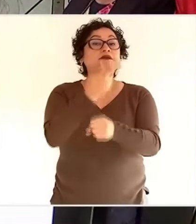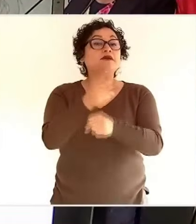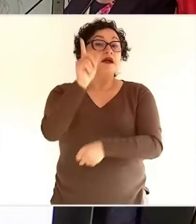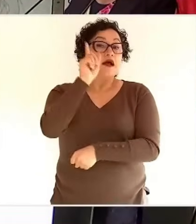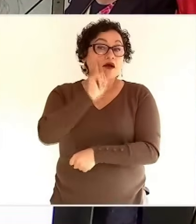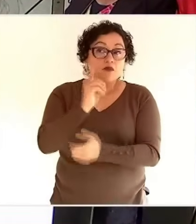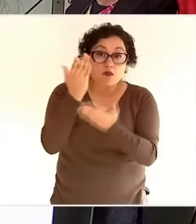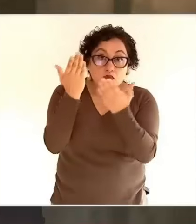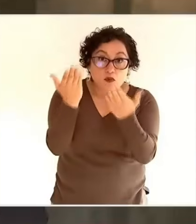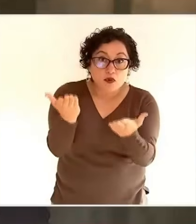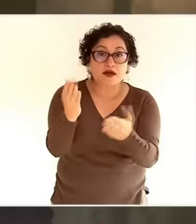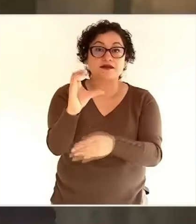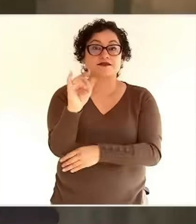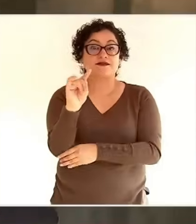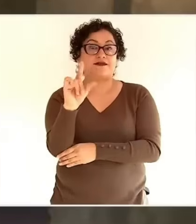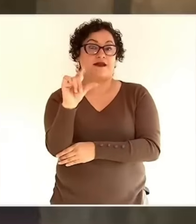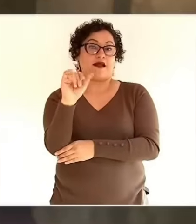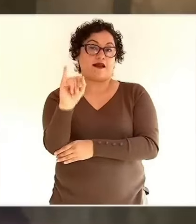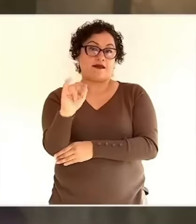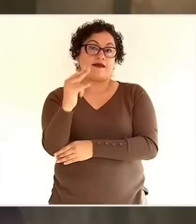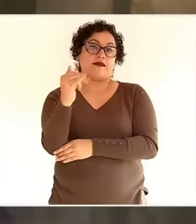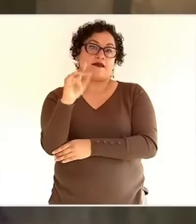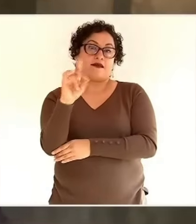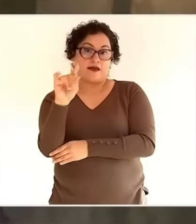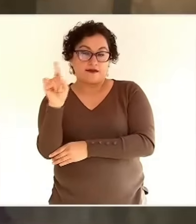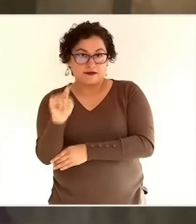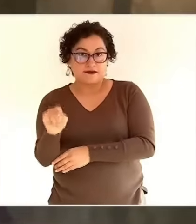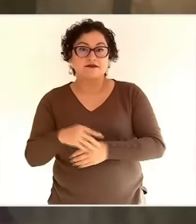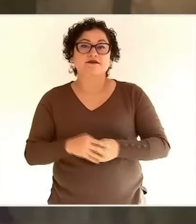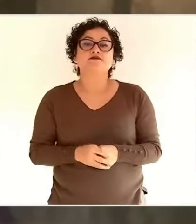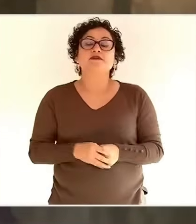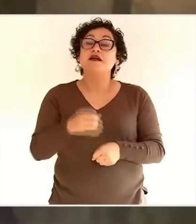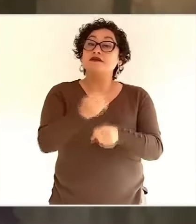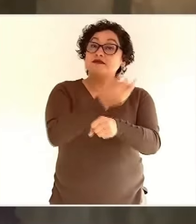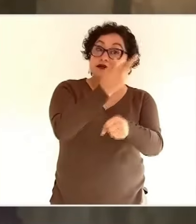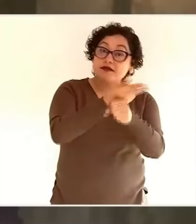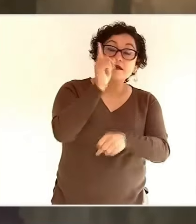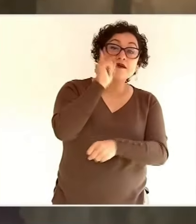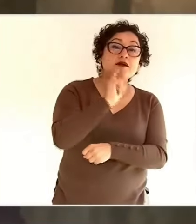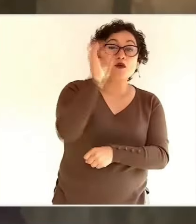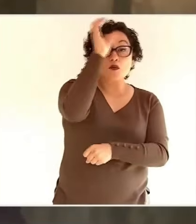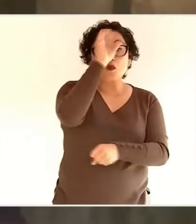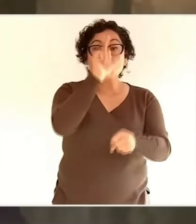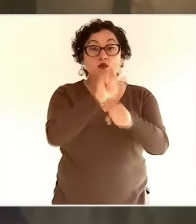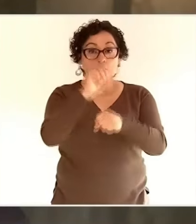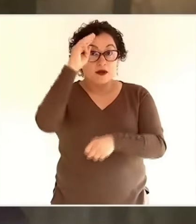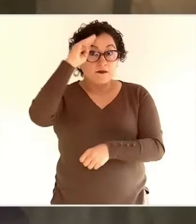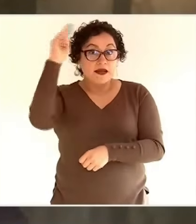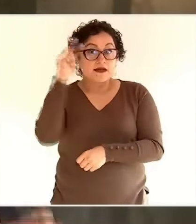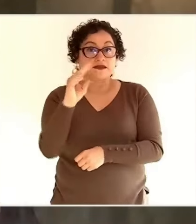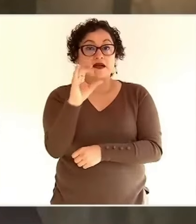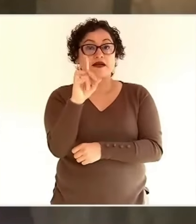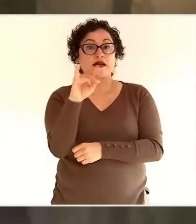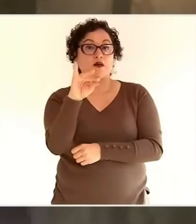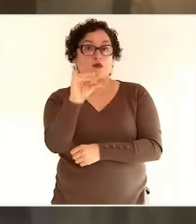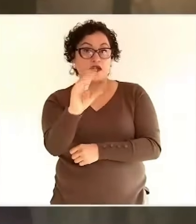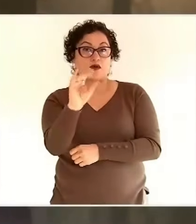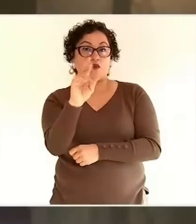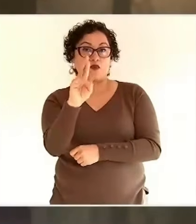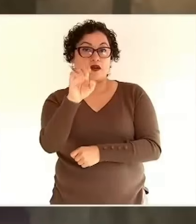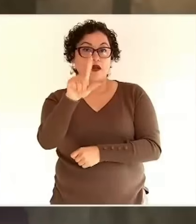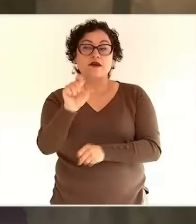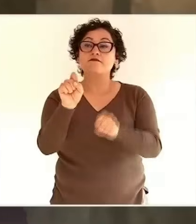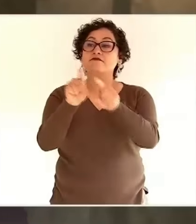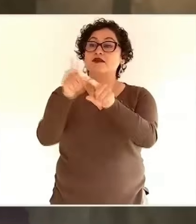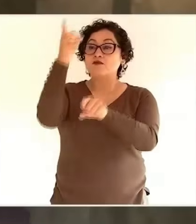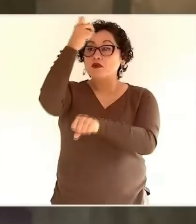Mujeres, Citlali Hernández, a la secretaria de Cultura, la maestra Claudia Estela Curiel, así como al director general